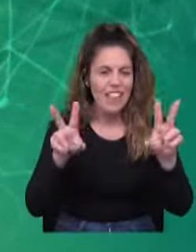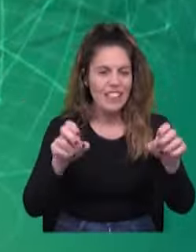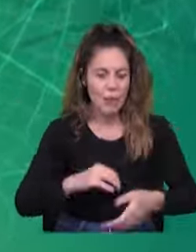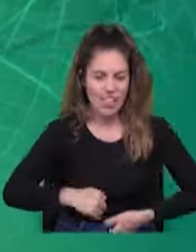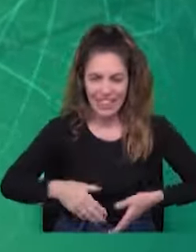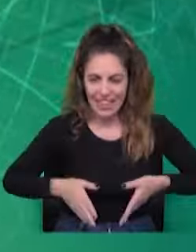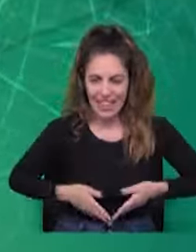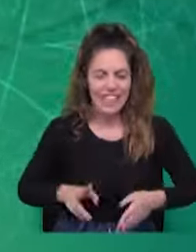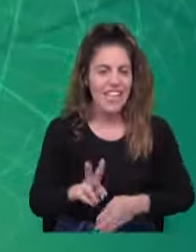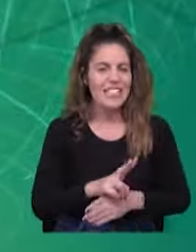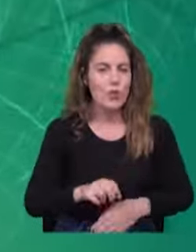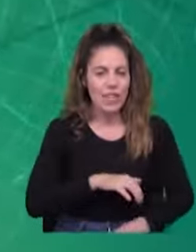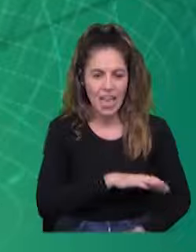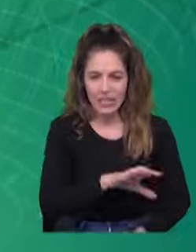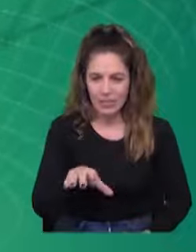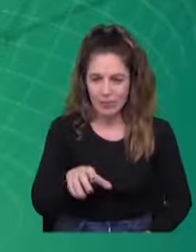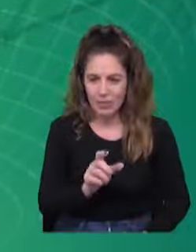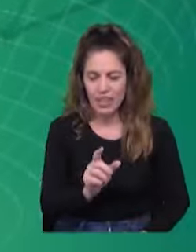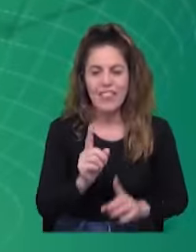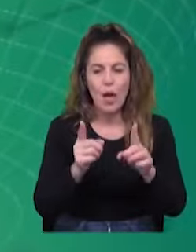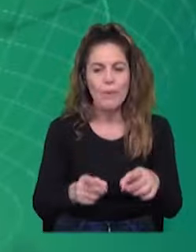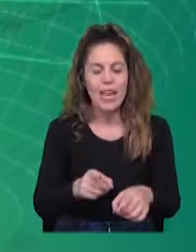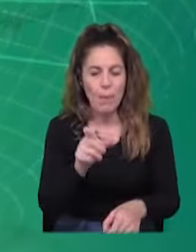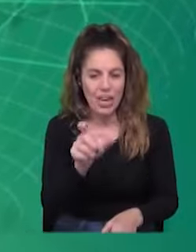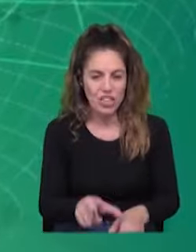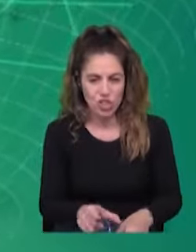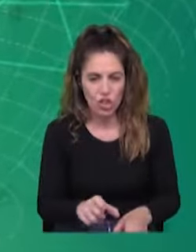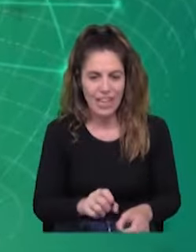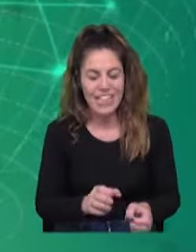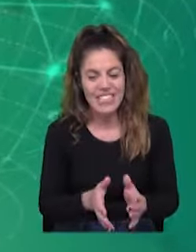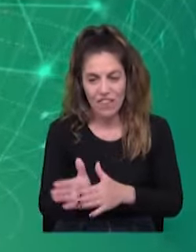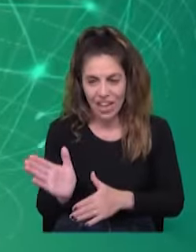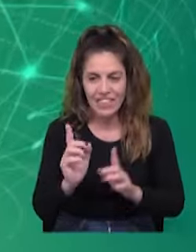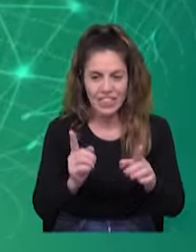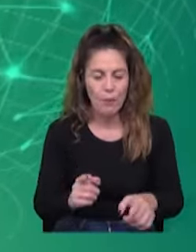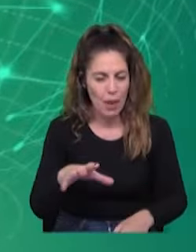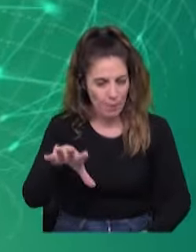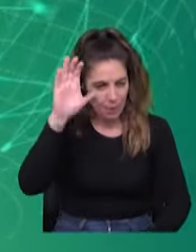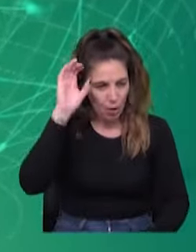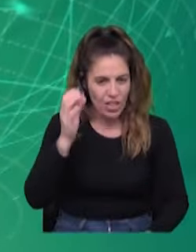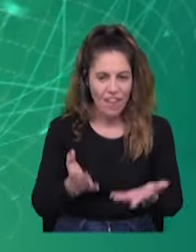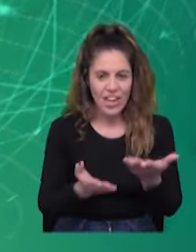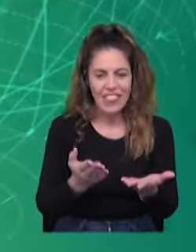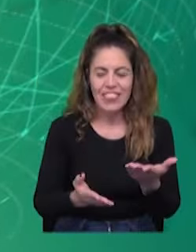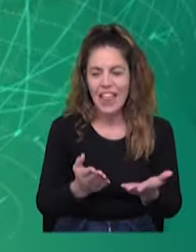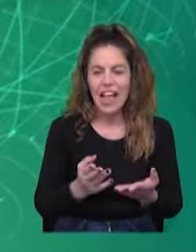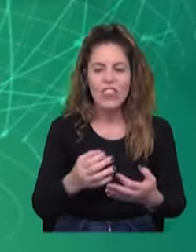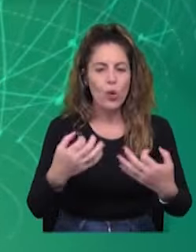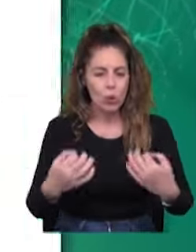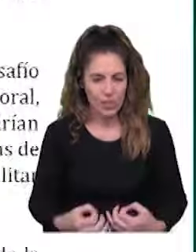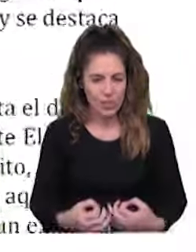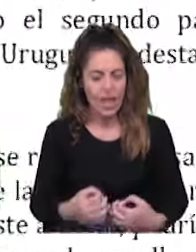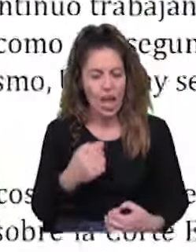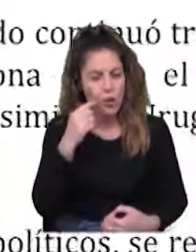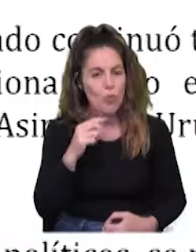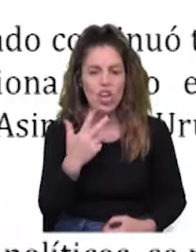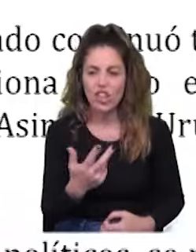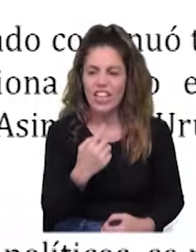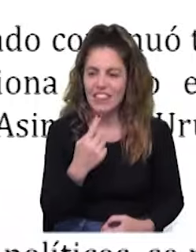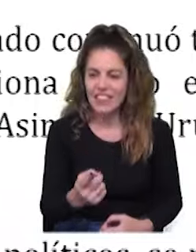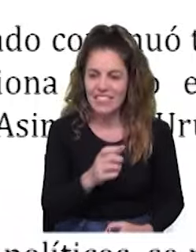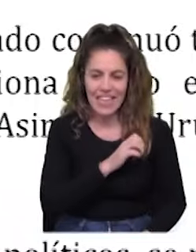género Seguridad Ciudadana Refugio a personas desplazadas y memoria verdad y Justicia entre otros uno de los ítems el número tres solo indica que